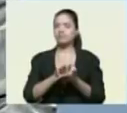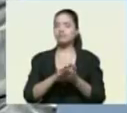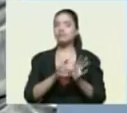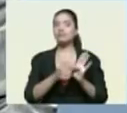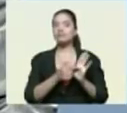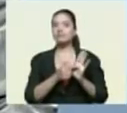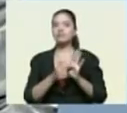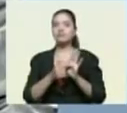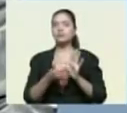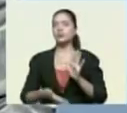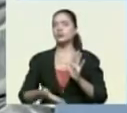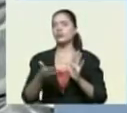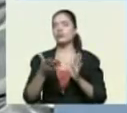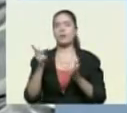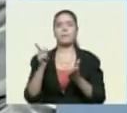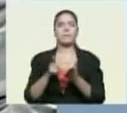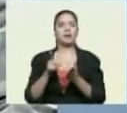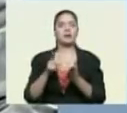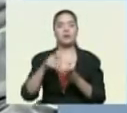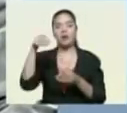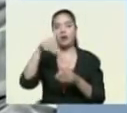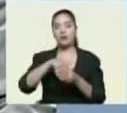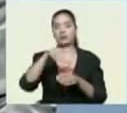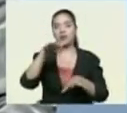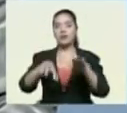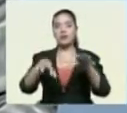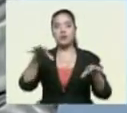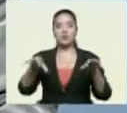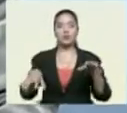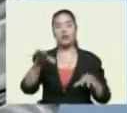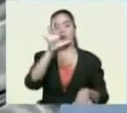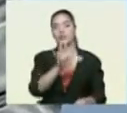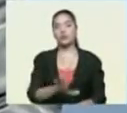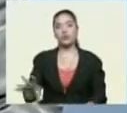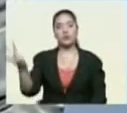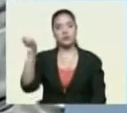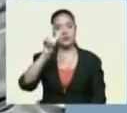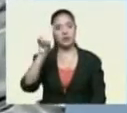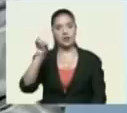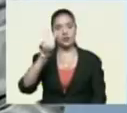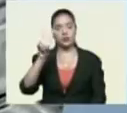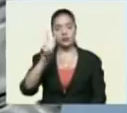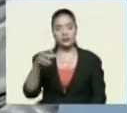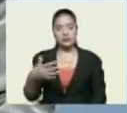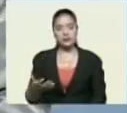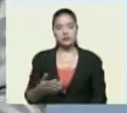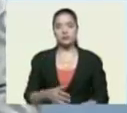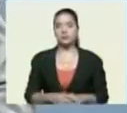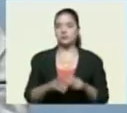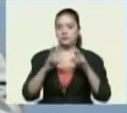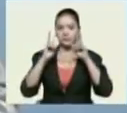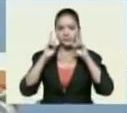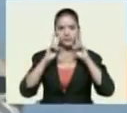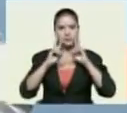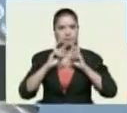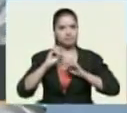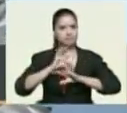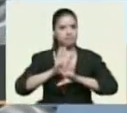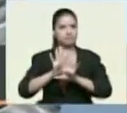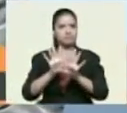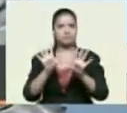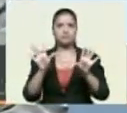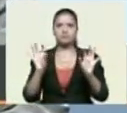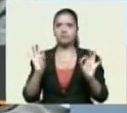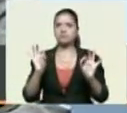precedente histórico de participación en elecciones regionales en Venezuela, en un evento pulcro que fue